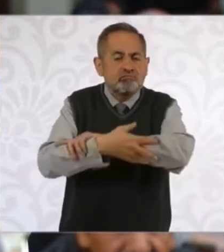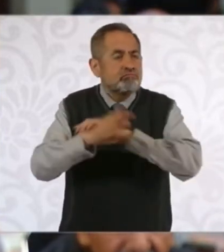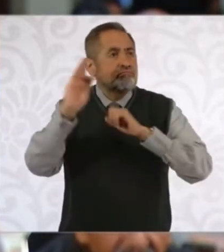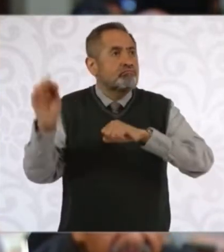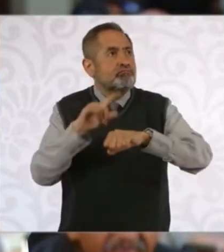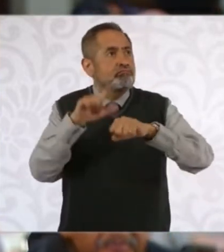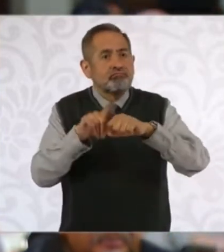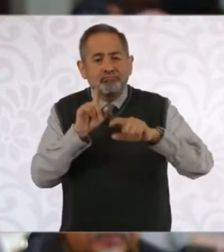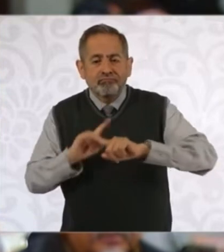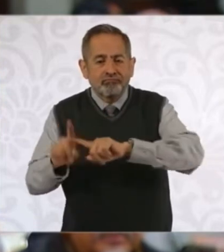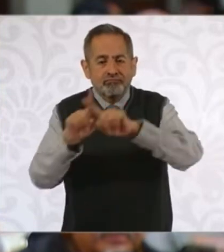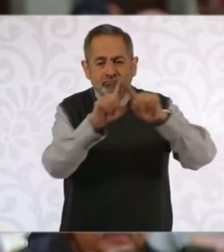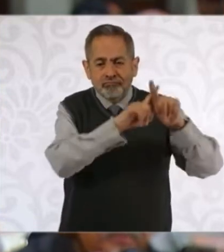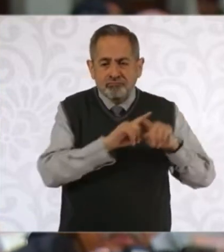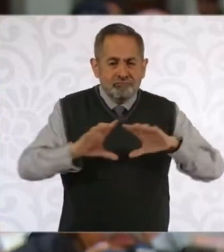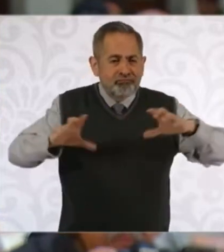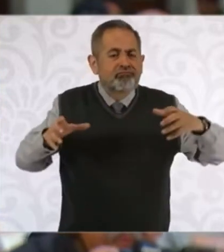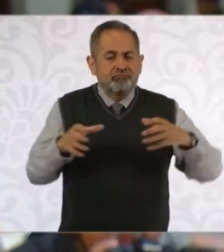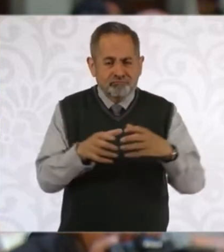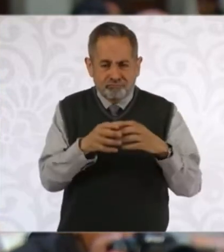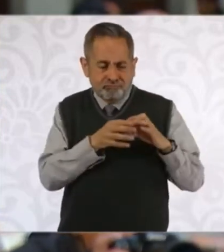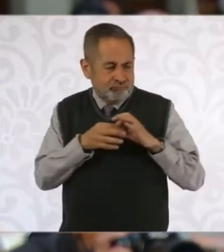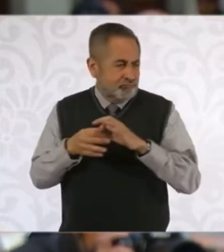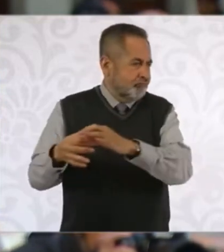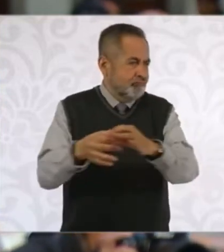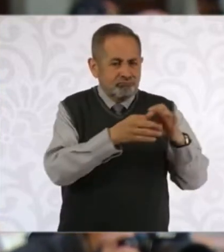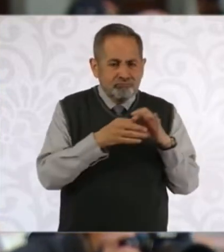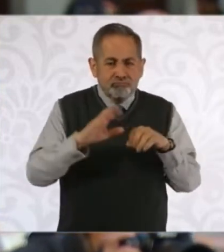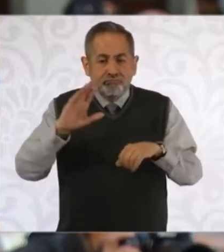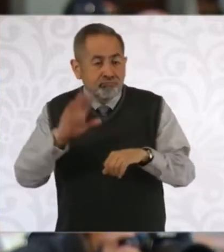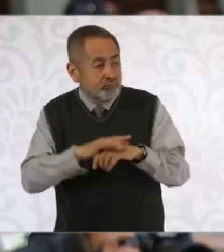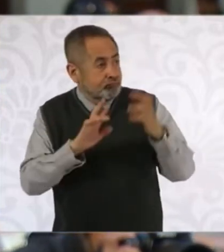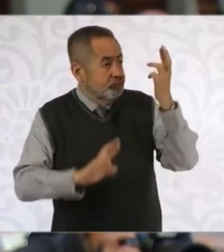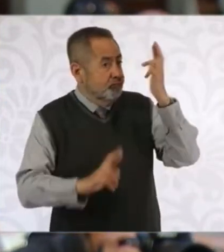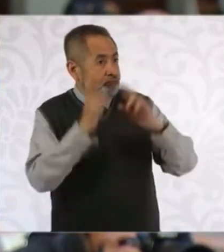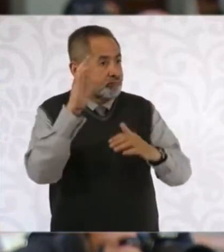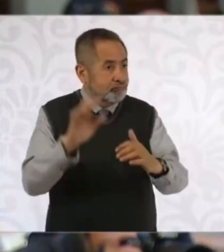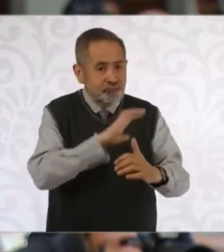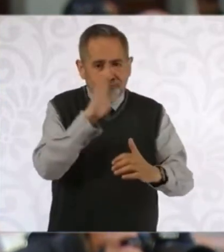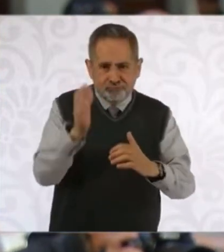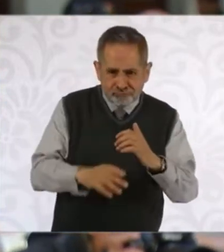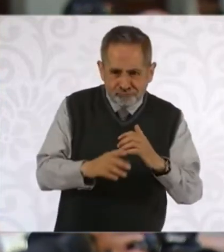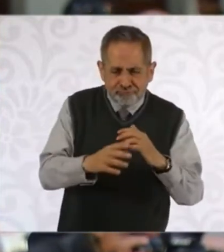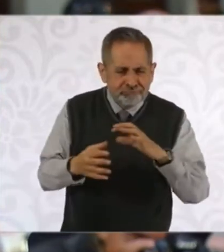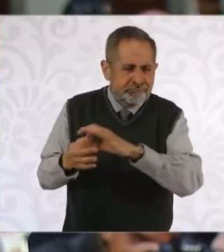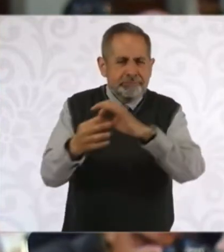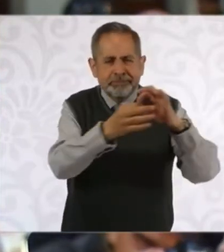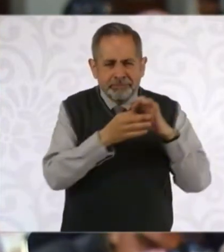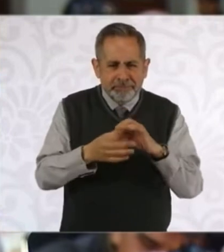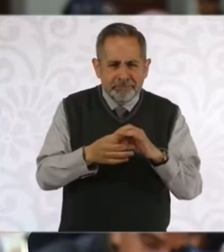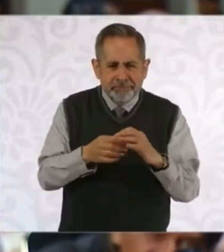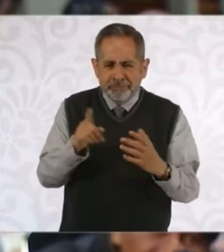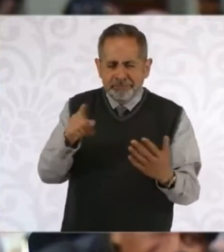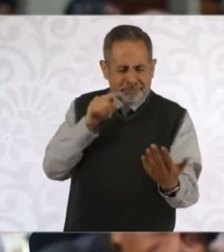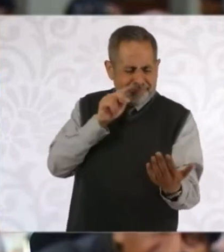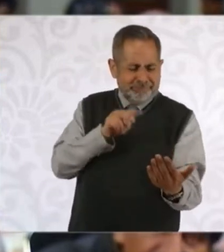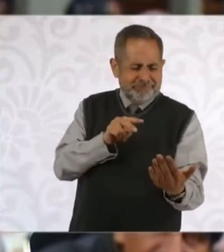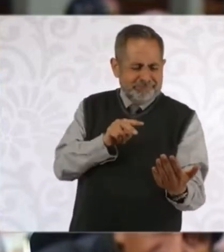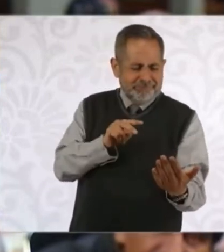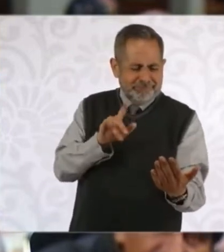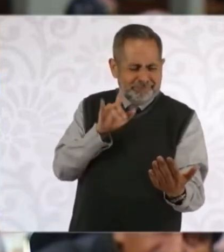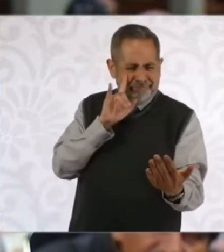que diversos territorios contrajeron como resultado de la Revolución Mexicana. Y aquí entra una parte que llama poderosamente